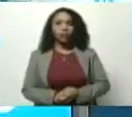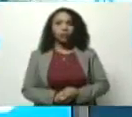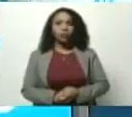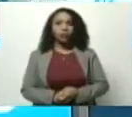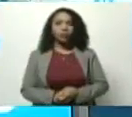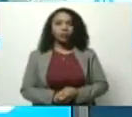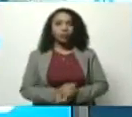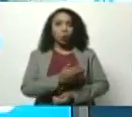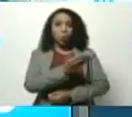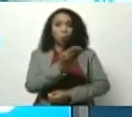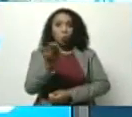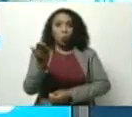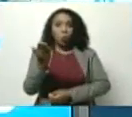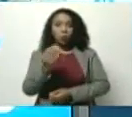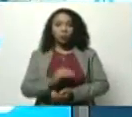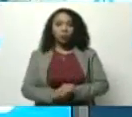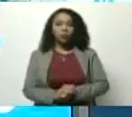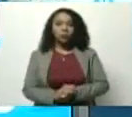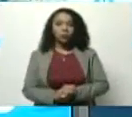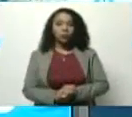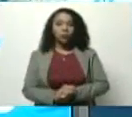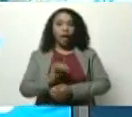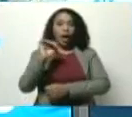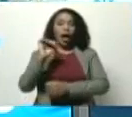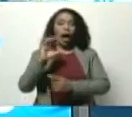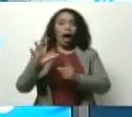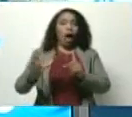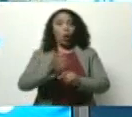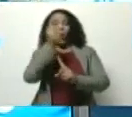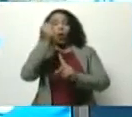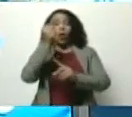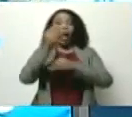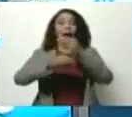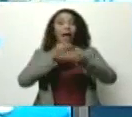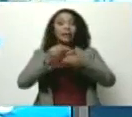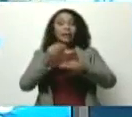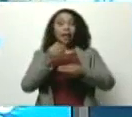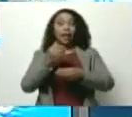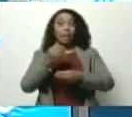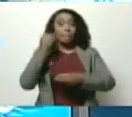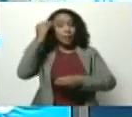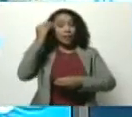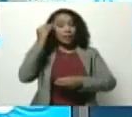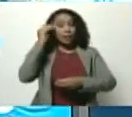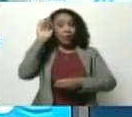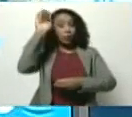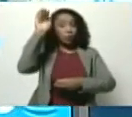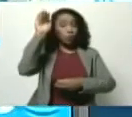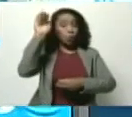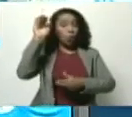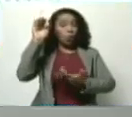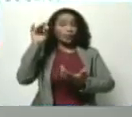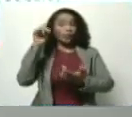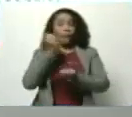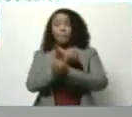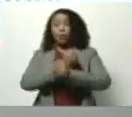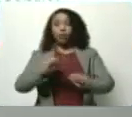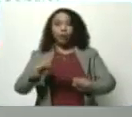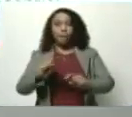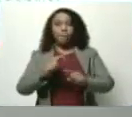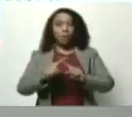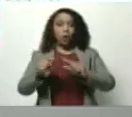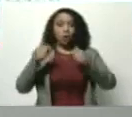ustedes han logrado lo que se consideraba imposible hace unos pocos años y esta es una